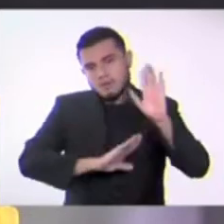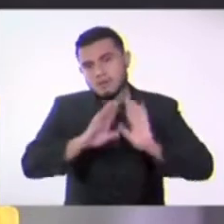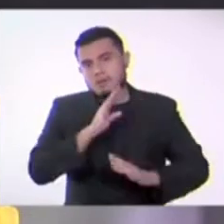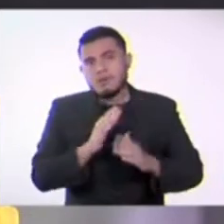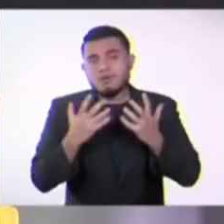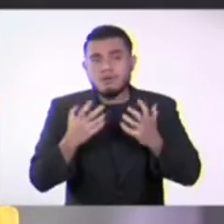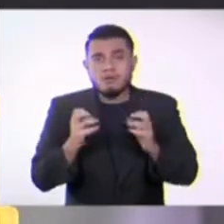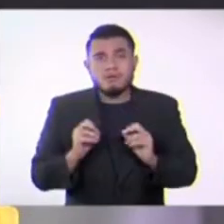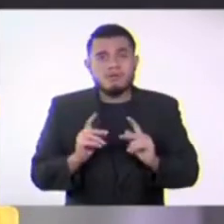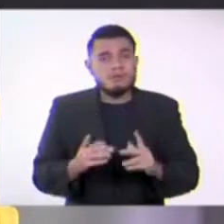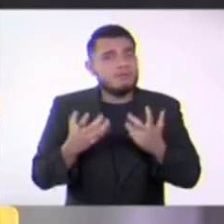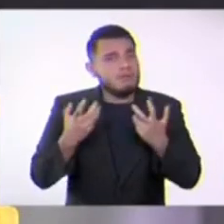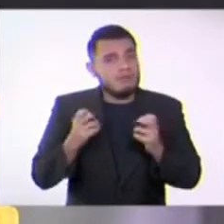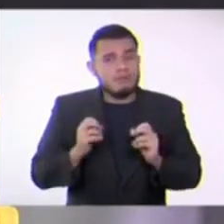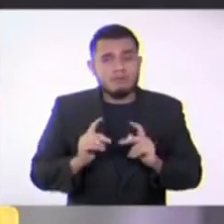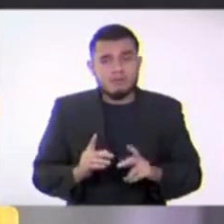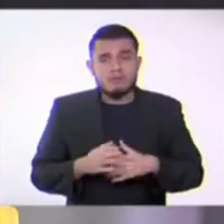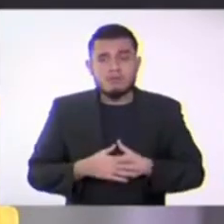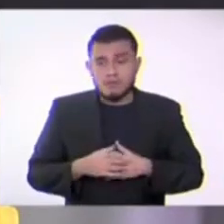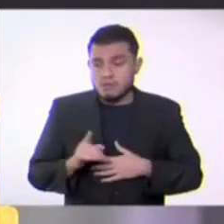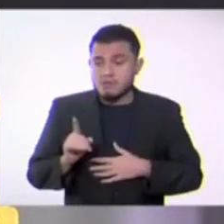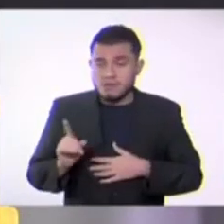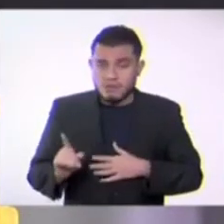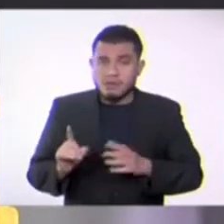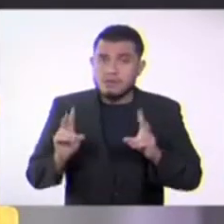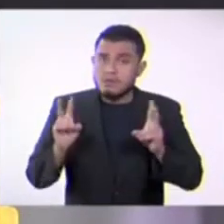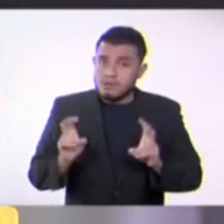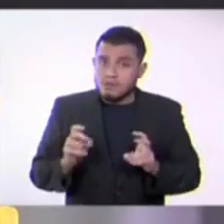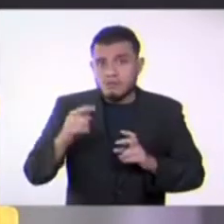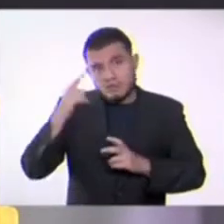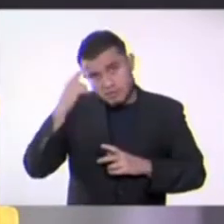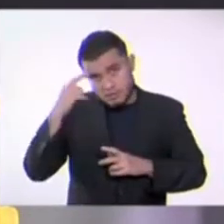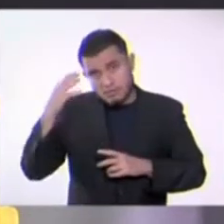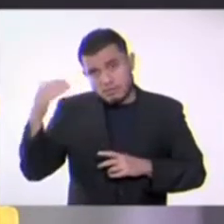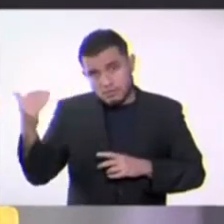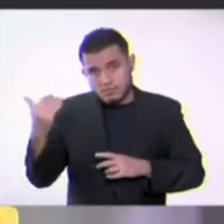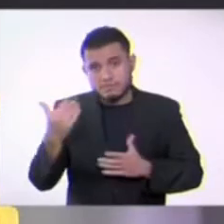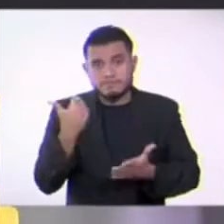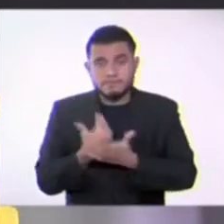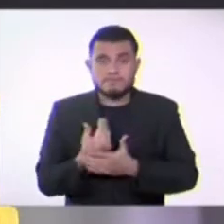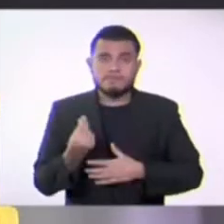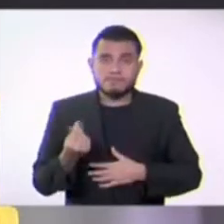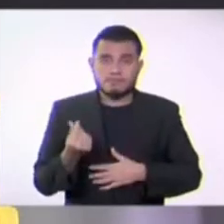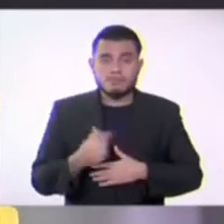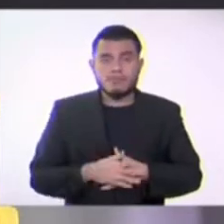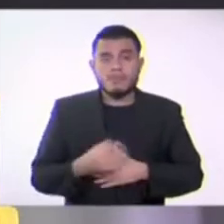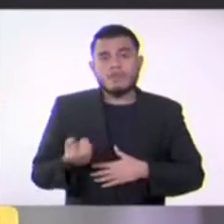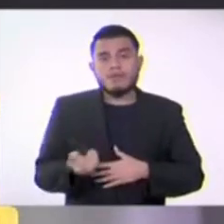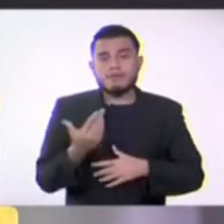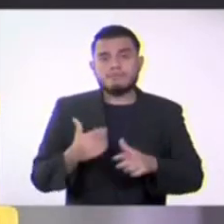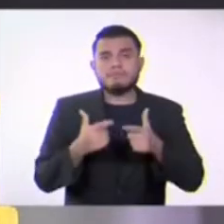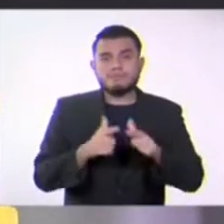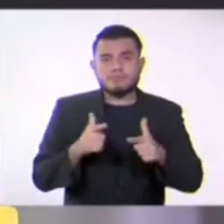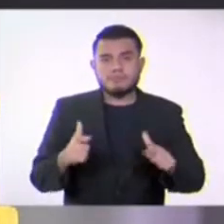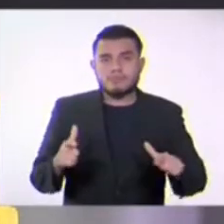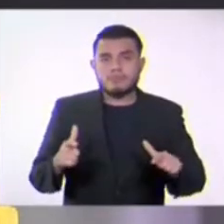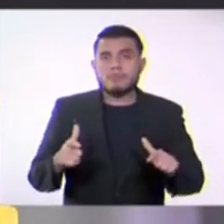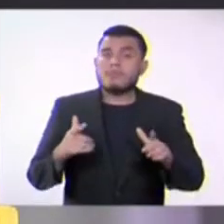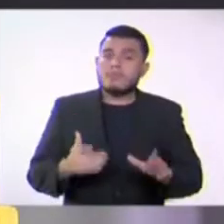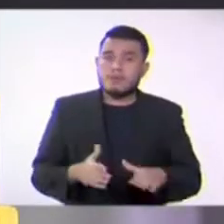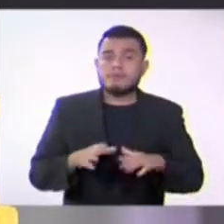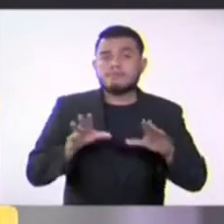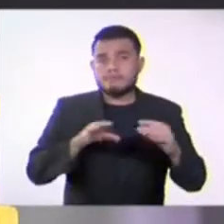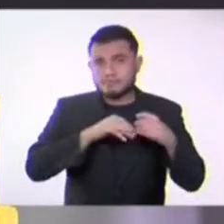veces son factores políticos y son factores económicos. Sí. el nuevo lenguaje que se adopta al final de la